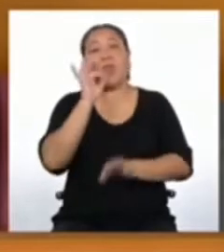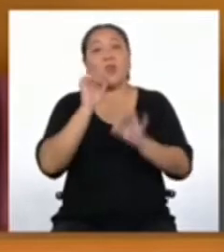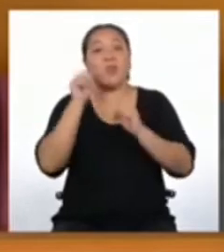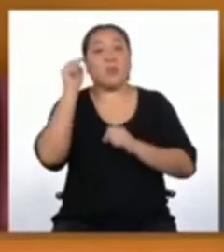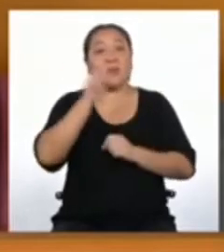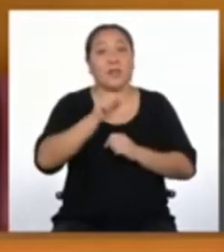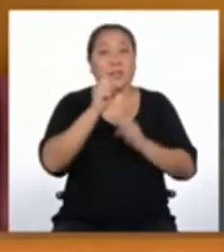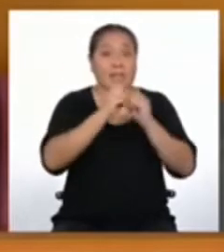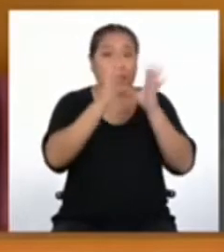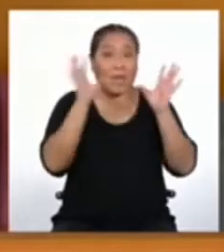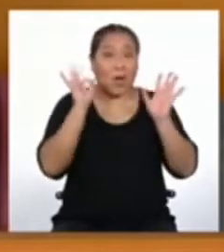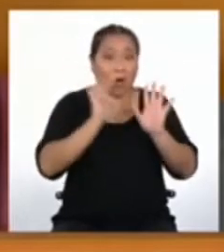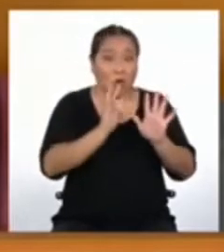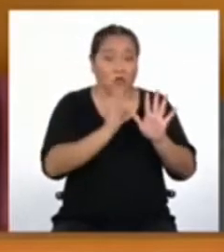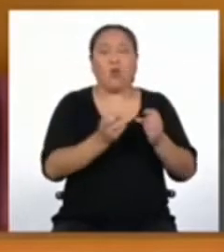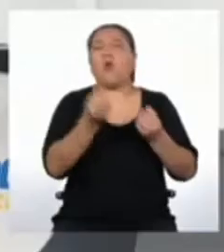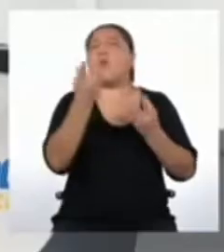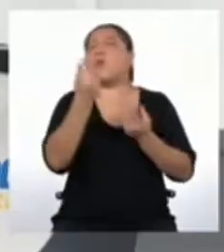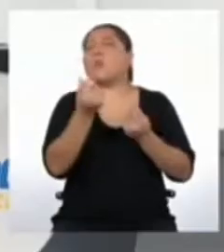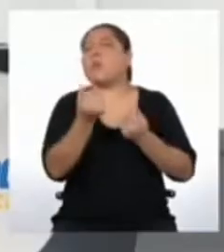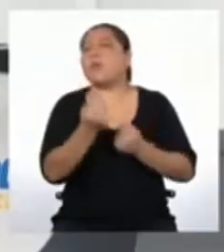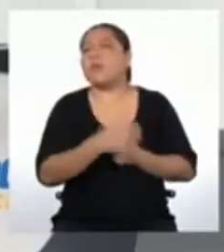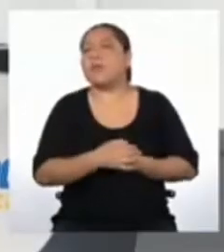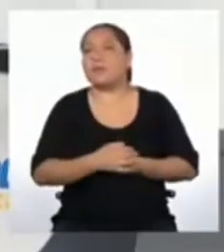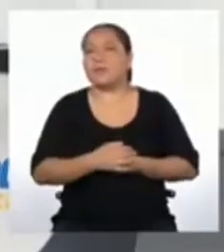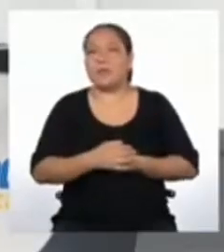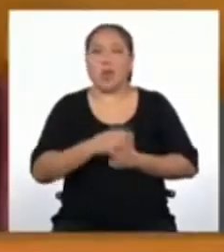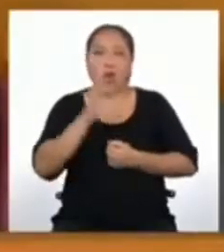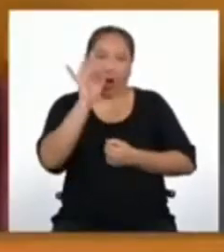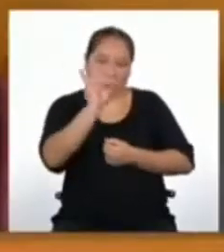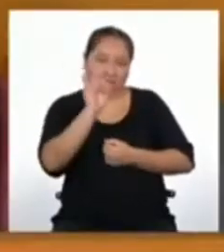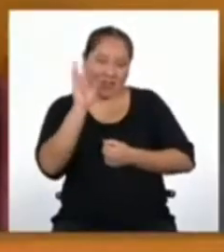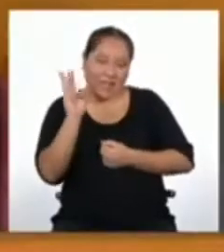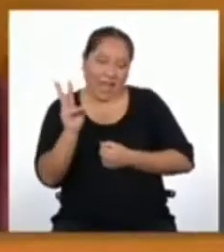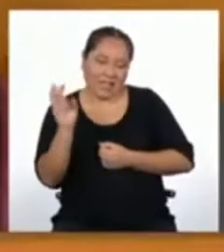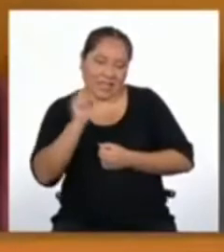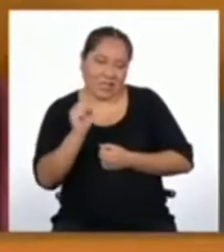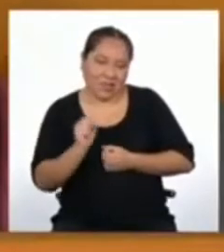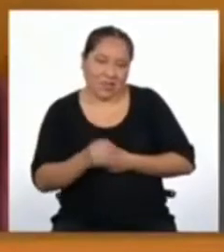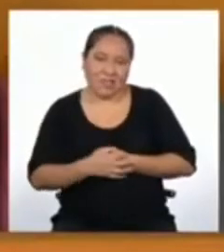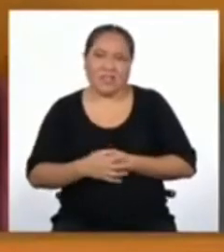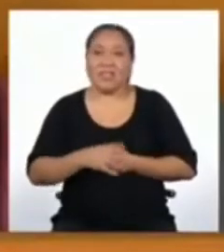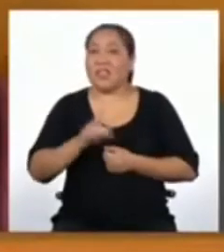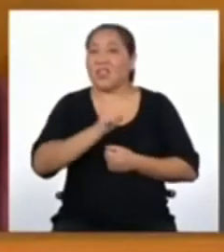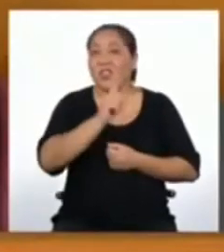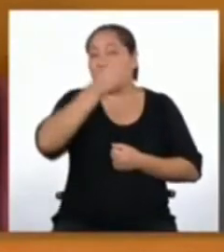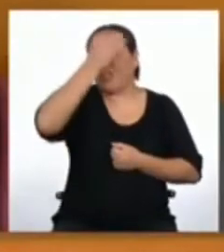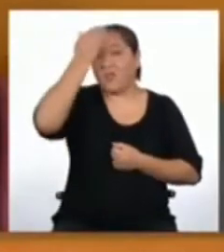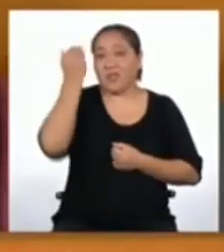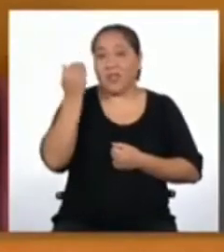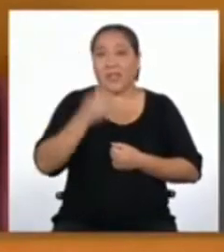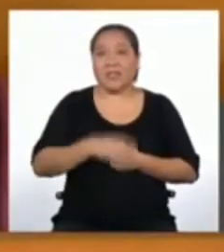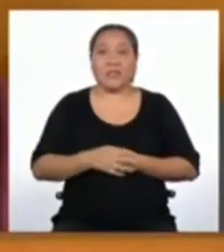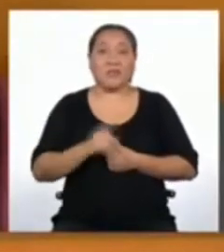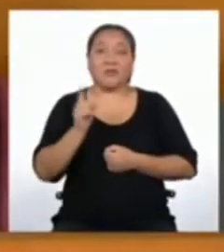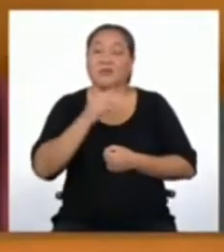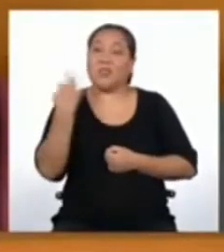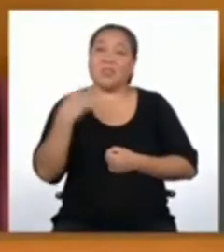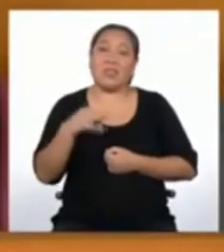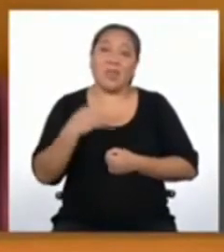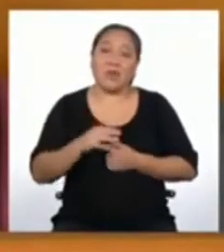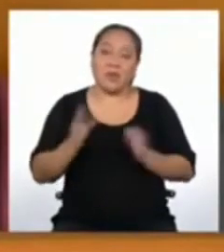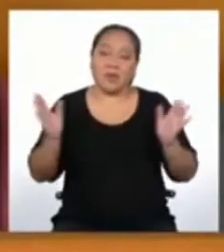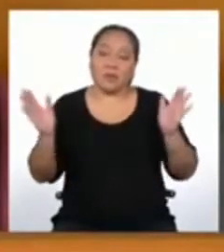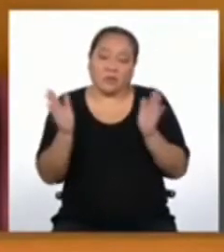día fue de... ¿cuántos soles? 86 soles. Ahora, no nos olvidemos que no siempre tendremos